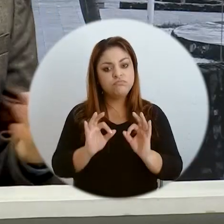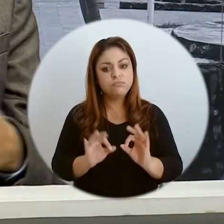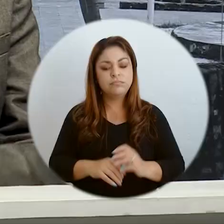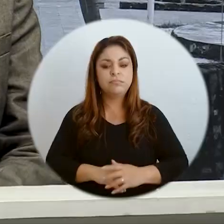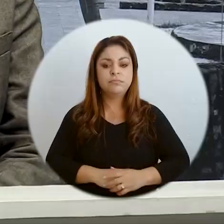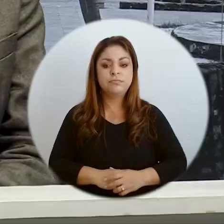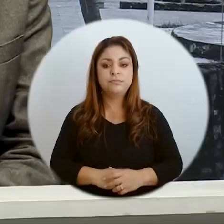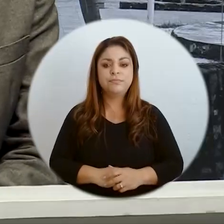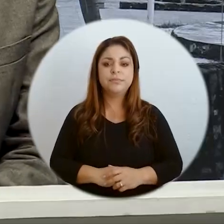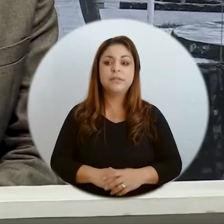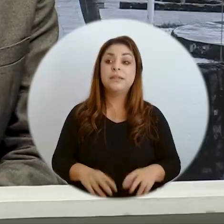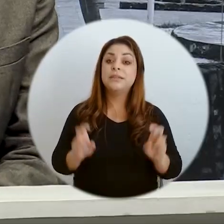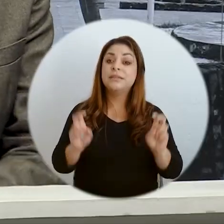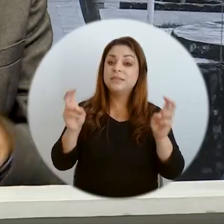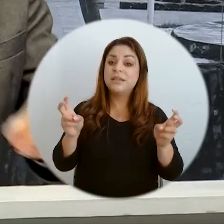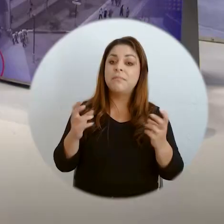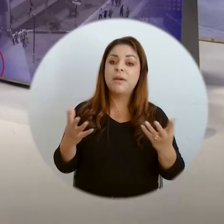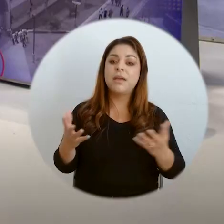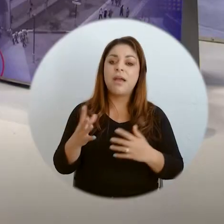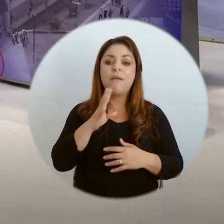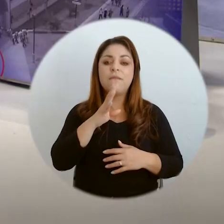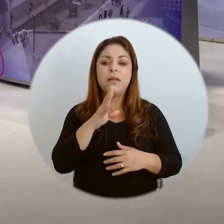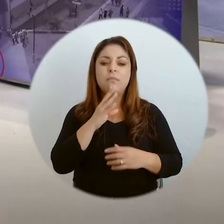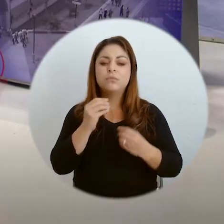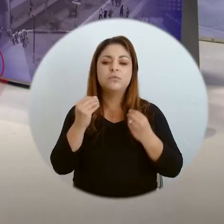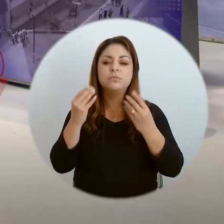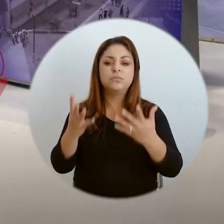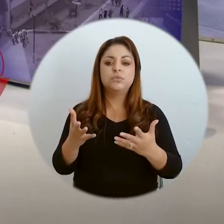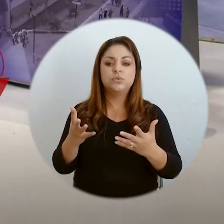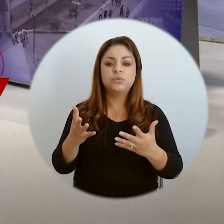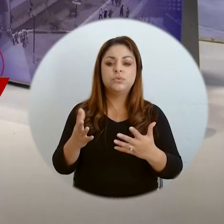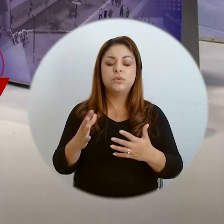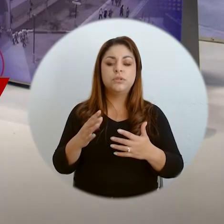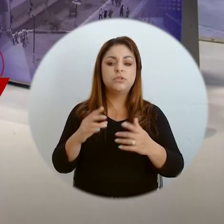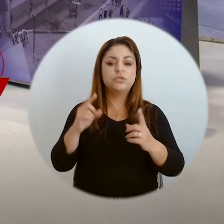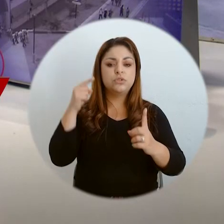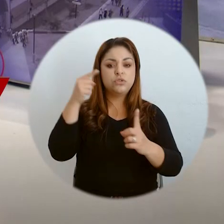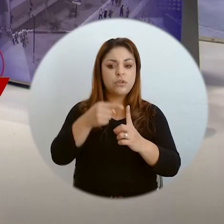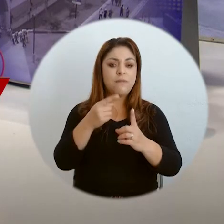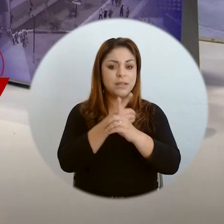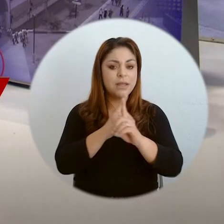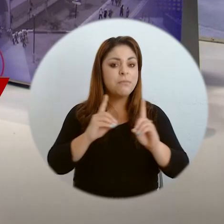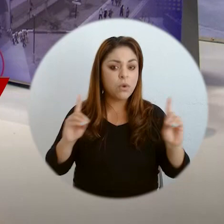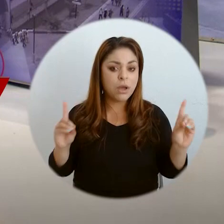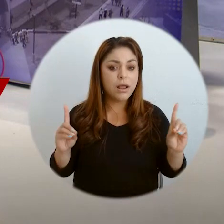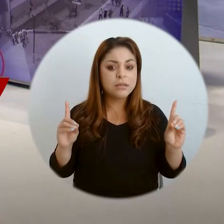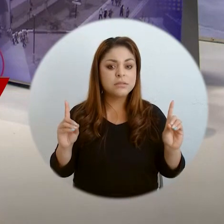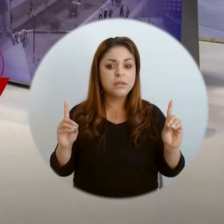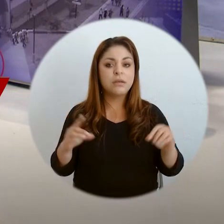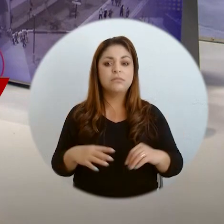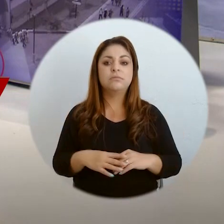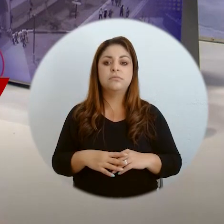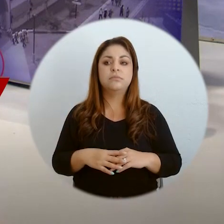convivir. El tema es que nos hemos acostumbrado quizás a hablar más desde esa democracia procedimental,